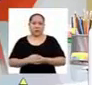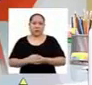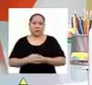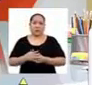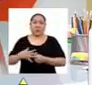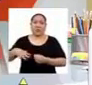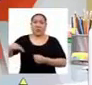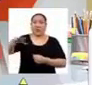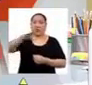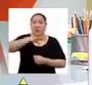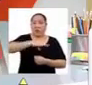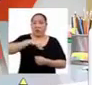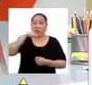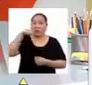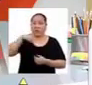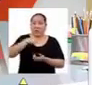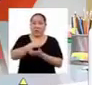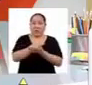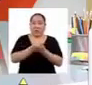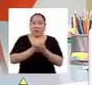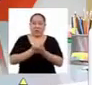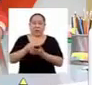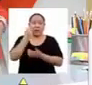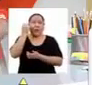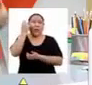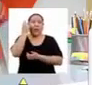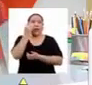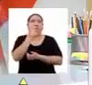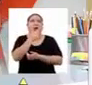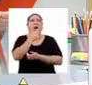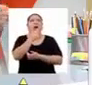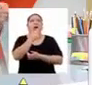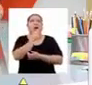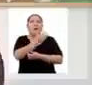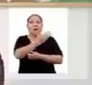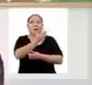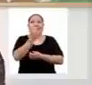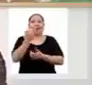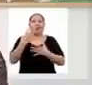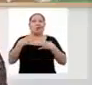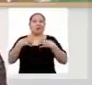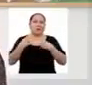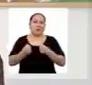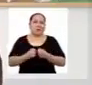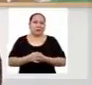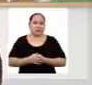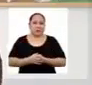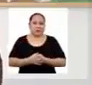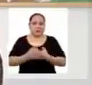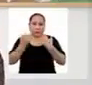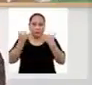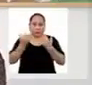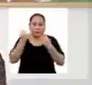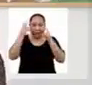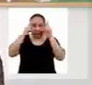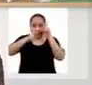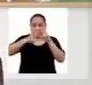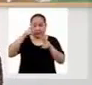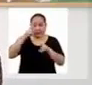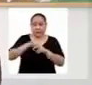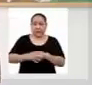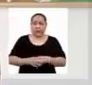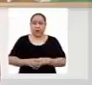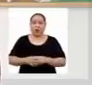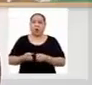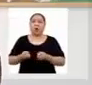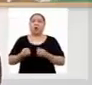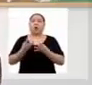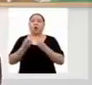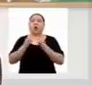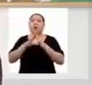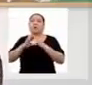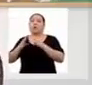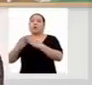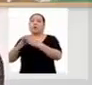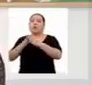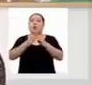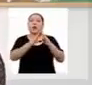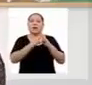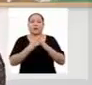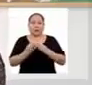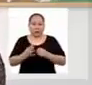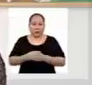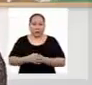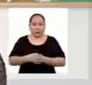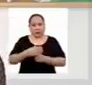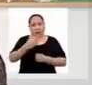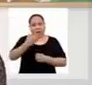Todos estos aspectos nos ayudarán a comprender mejor nuestra salud. Ahora toca determinar el tamaño de la población.